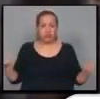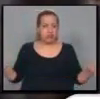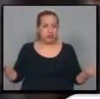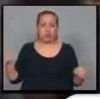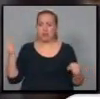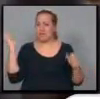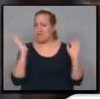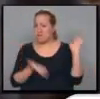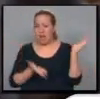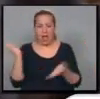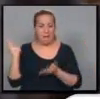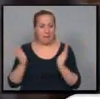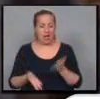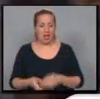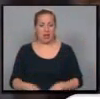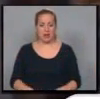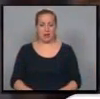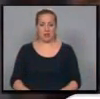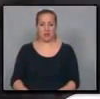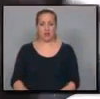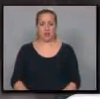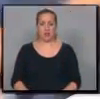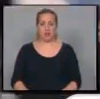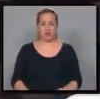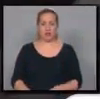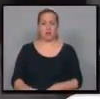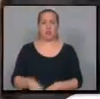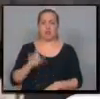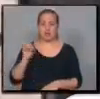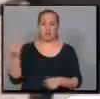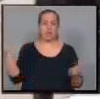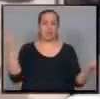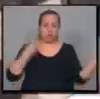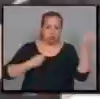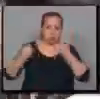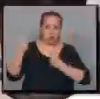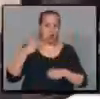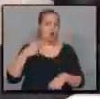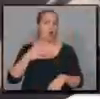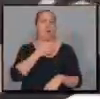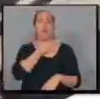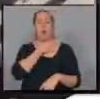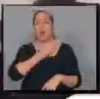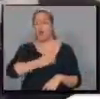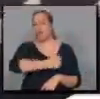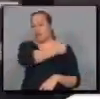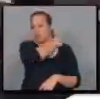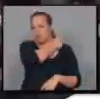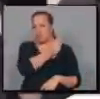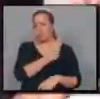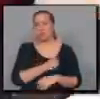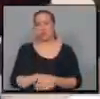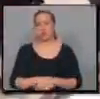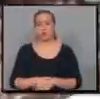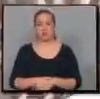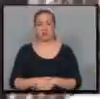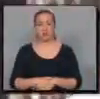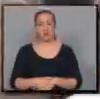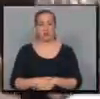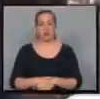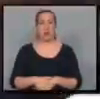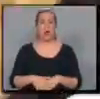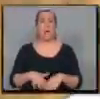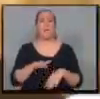reprimió. Sí, me golpearon, me agarraron del cuello, pero me pegaron en el